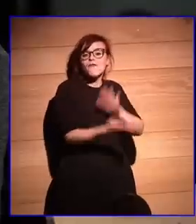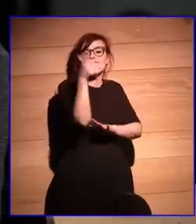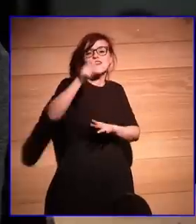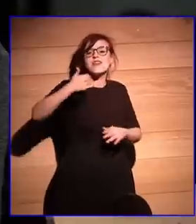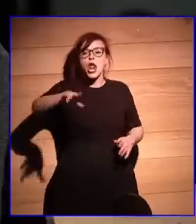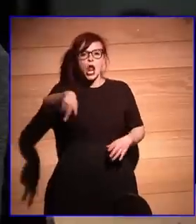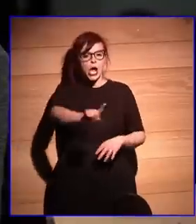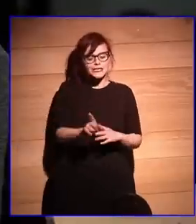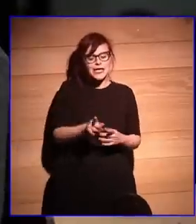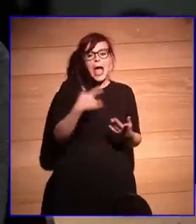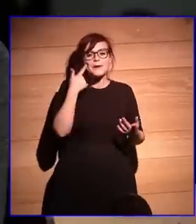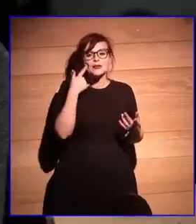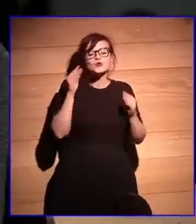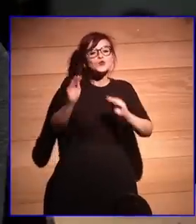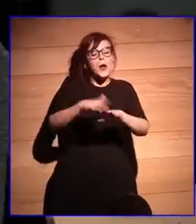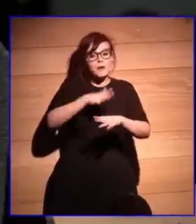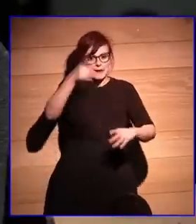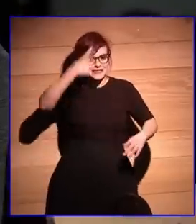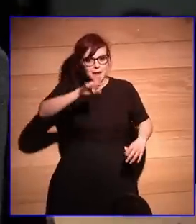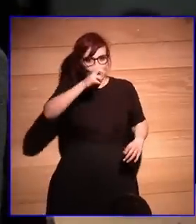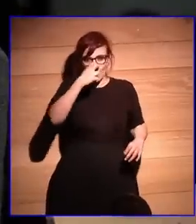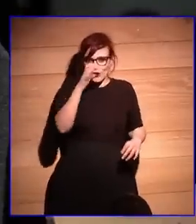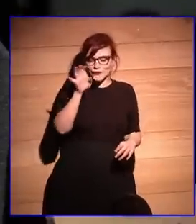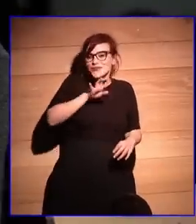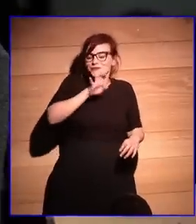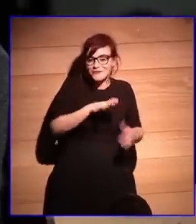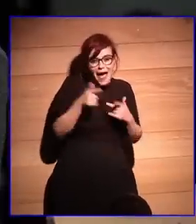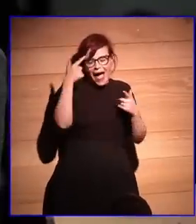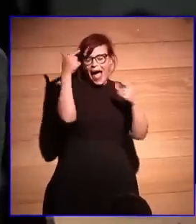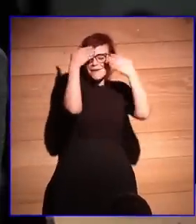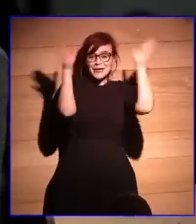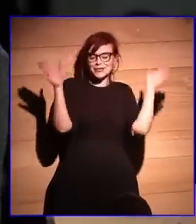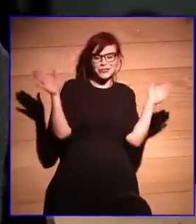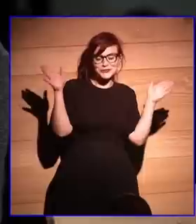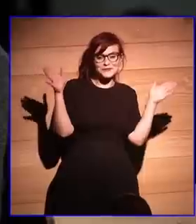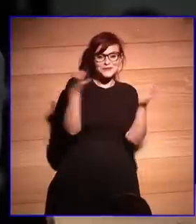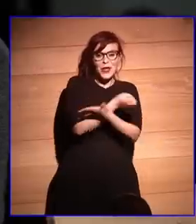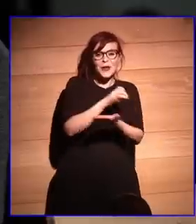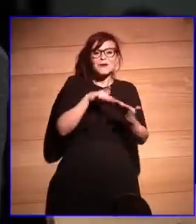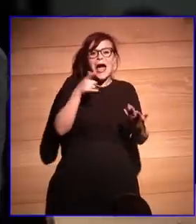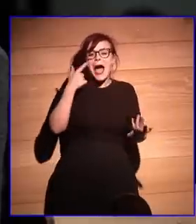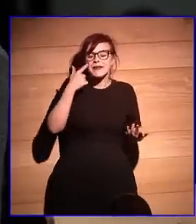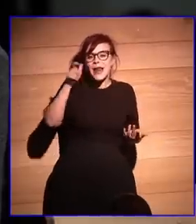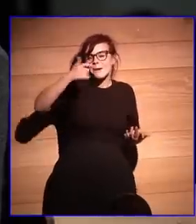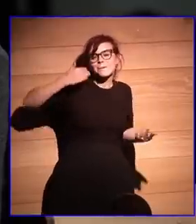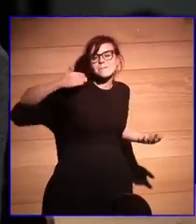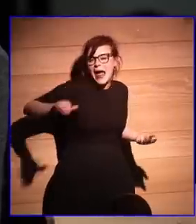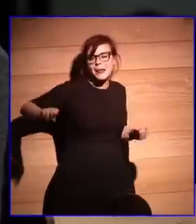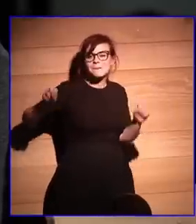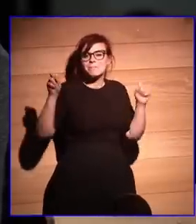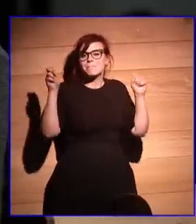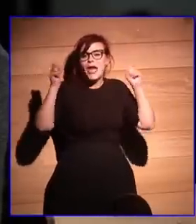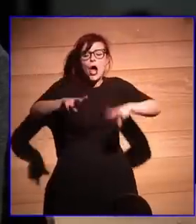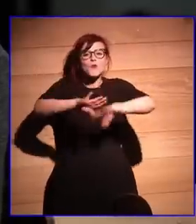decir, ¿cuál es...? Solo por saber, ¿eh? Estoy curioso y abierto a todo. Pero ¿cuál es ese mal... ¿qué